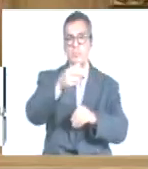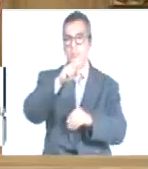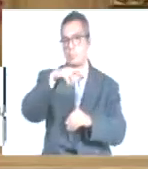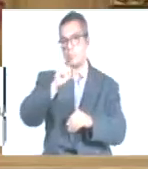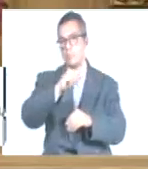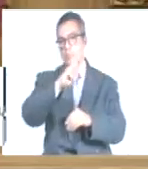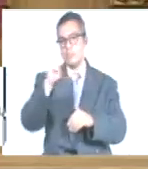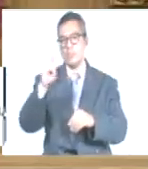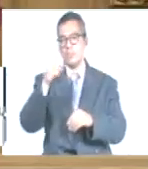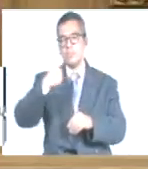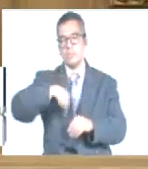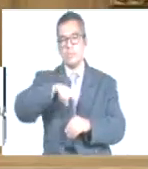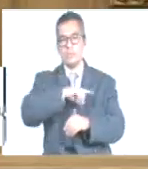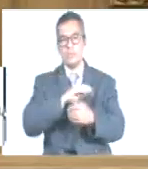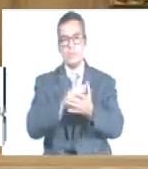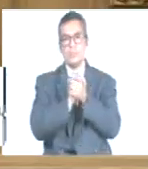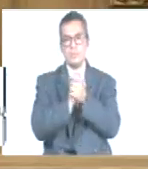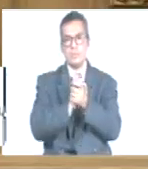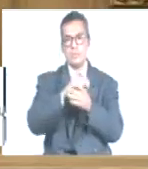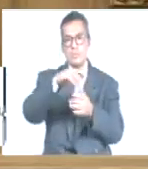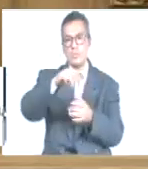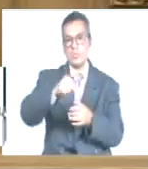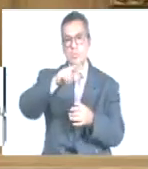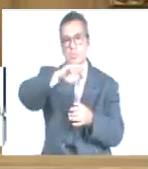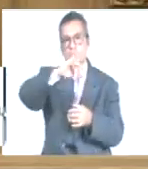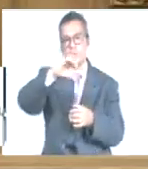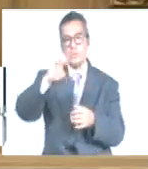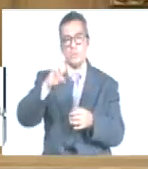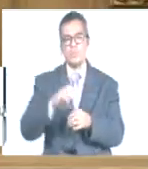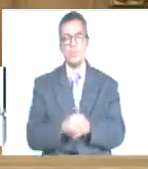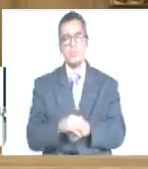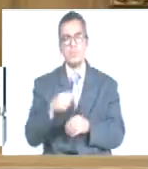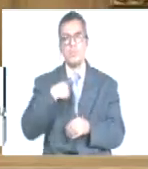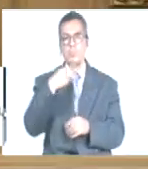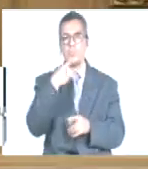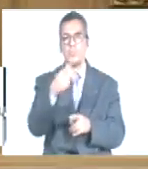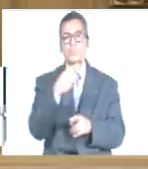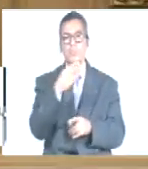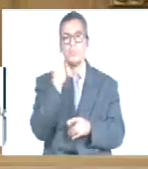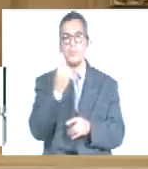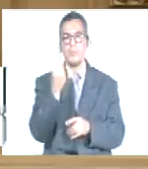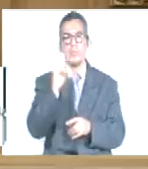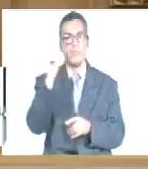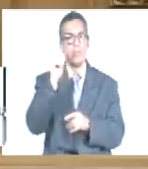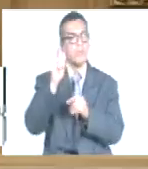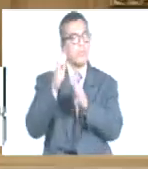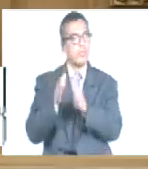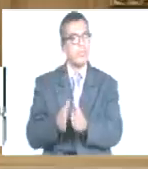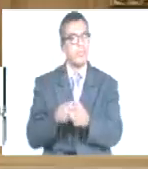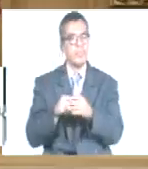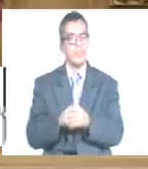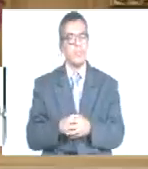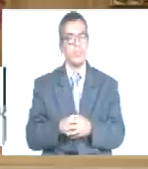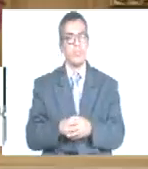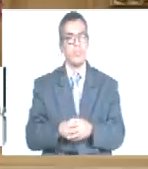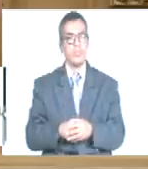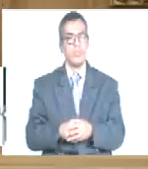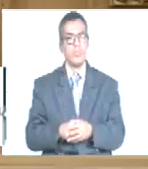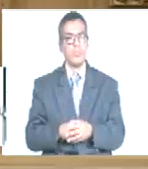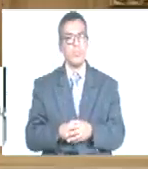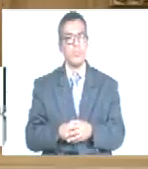Serra y de nuestra compañera María Herrera. Y decirle a la juventud venezolana